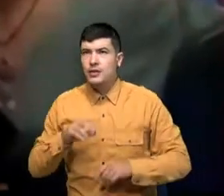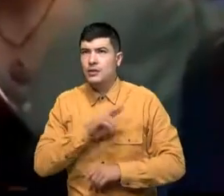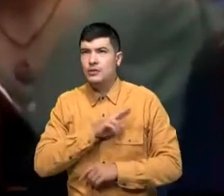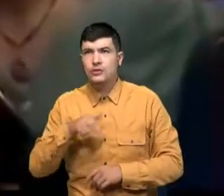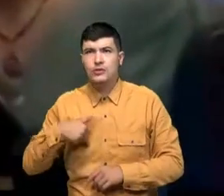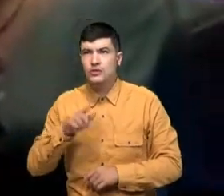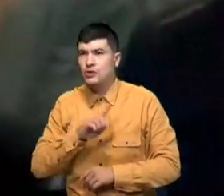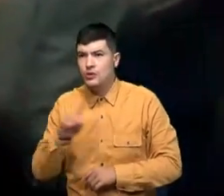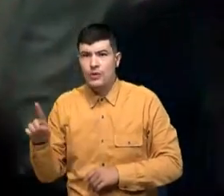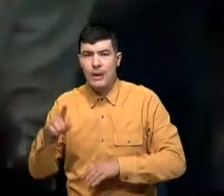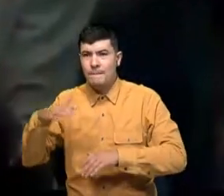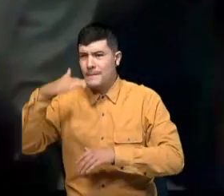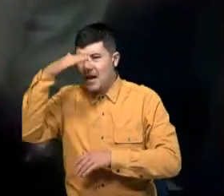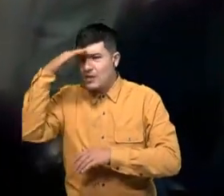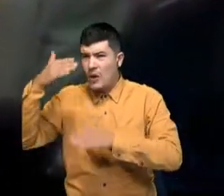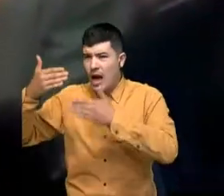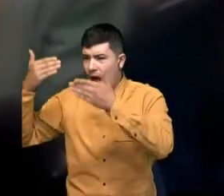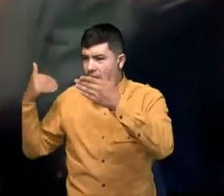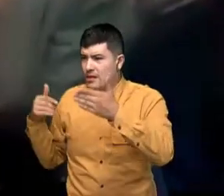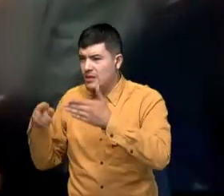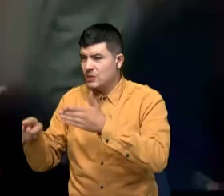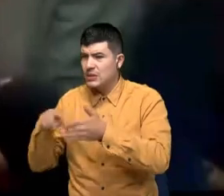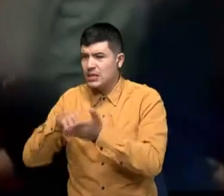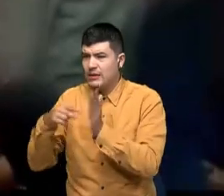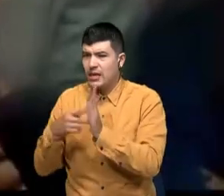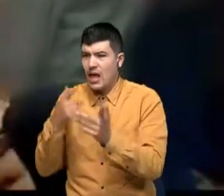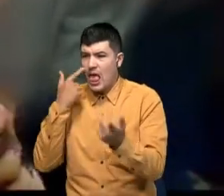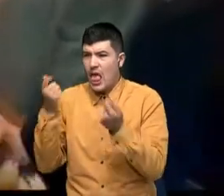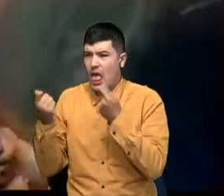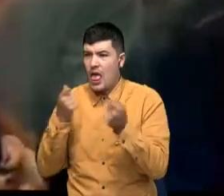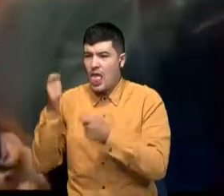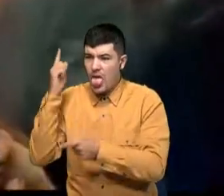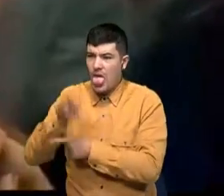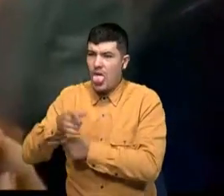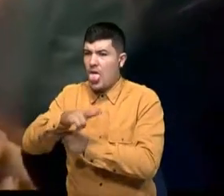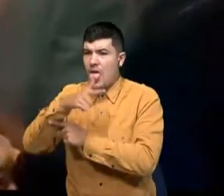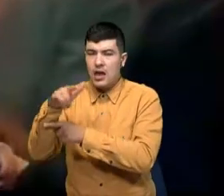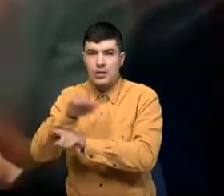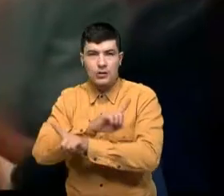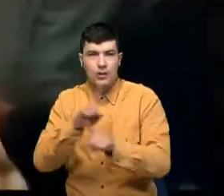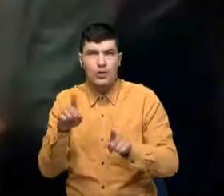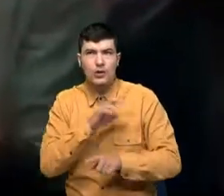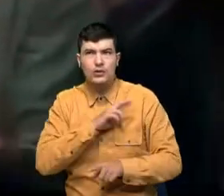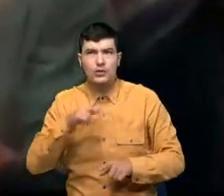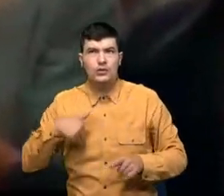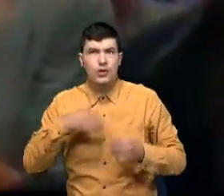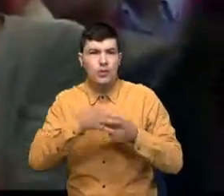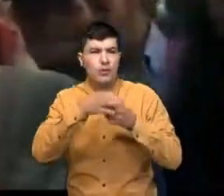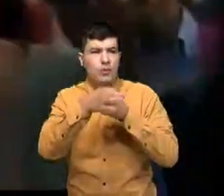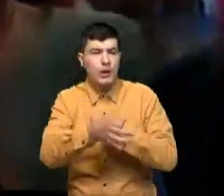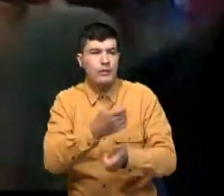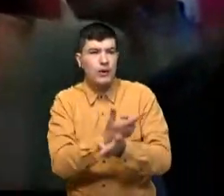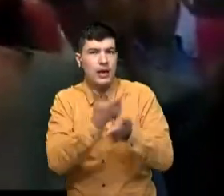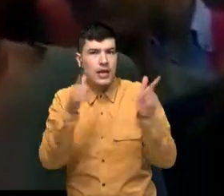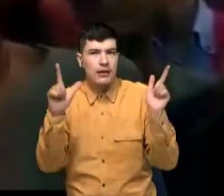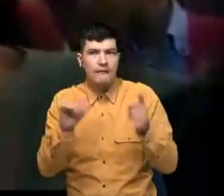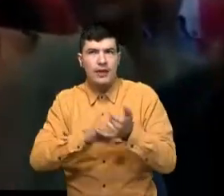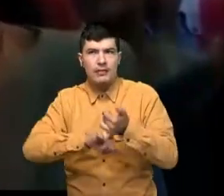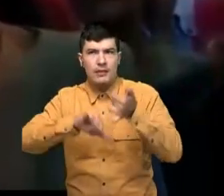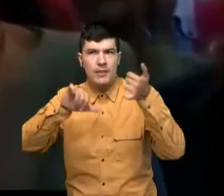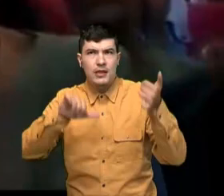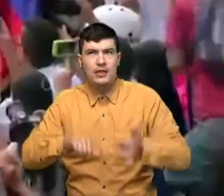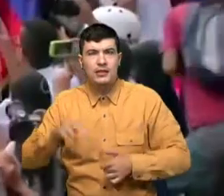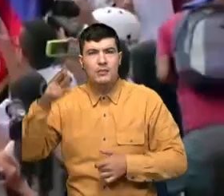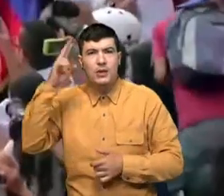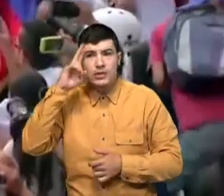patio trasero de nadie. No aceptamos control ni que nadie nos dirija. Nosotros somos un pueblo libre, un pueblo independiente. Por